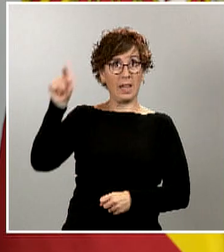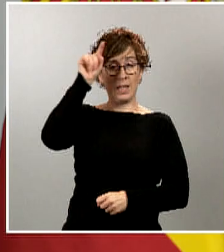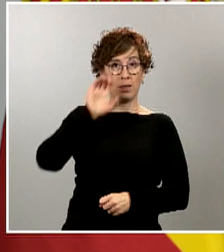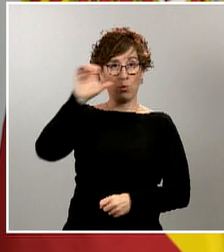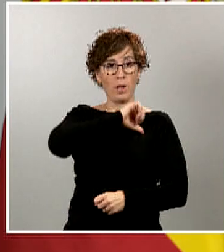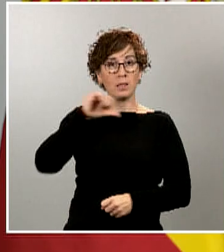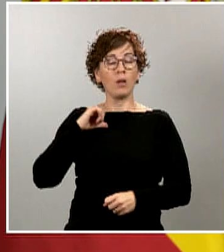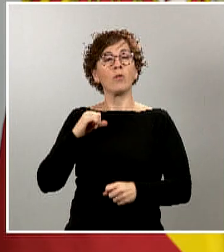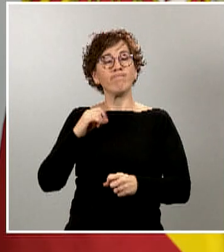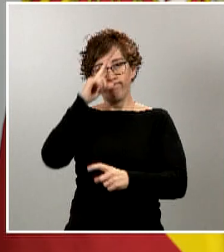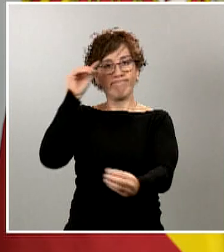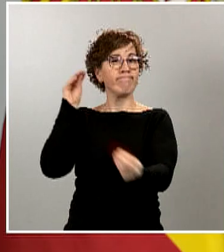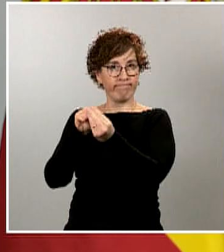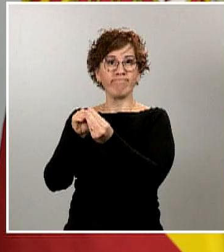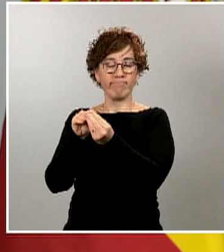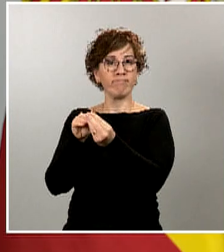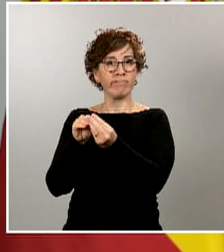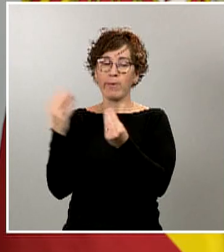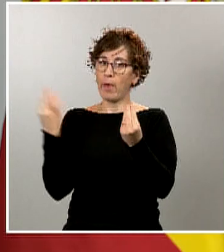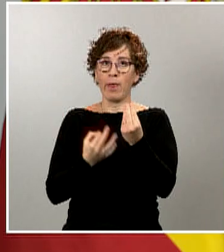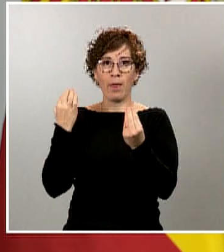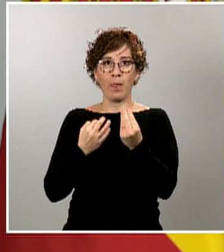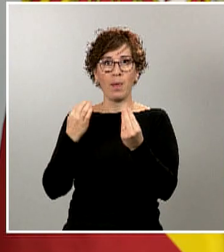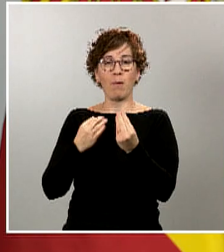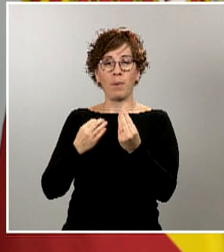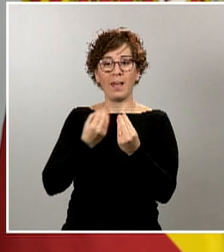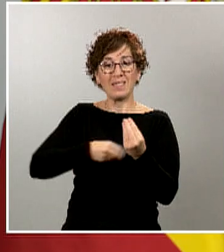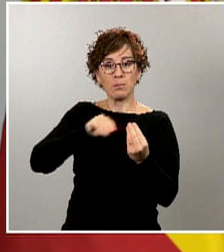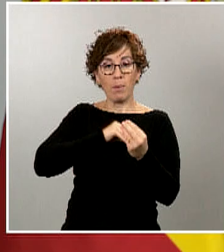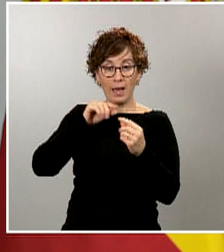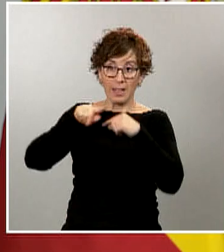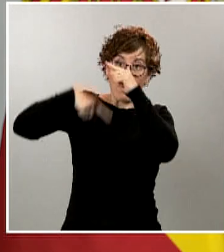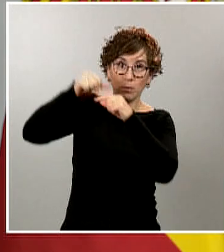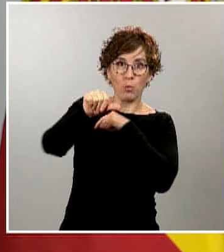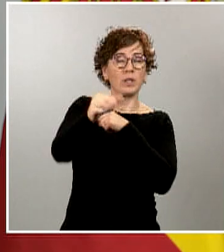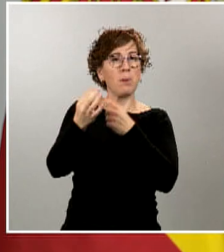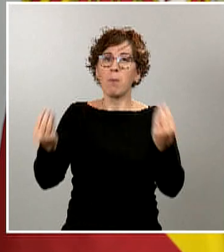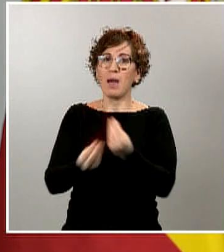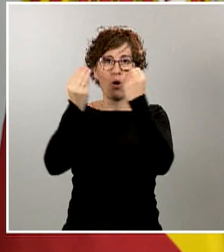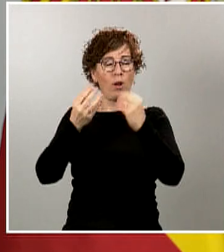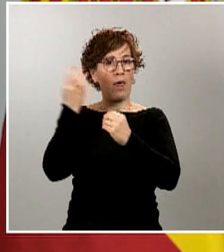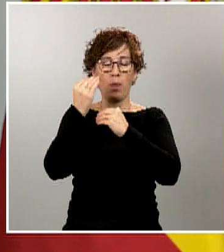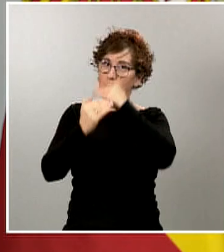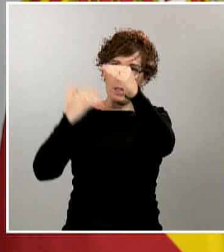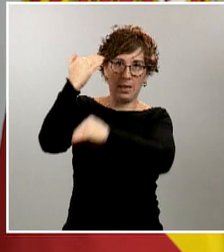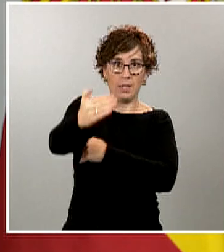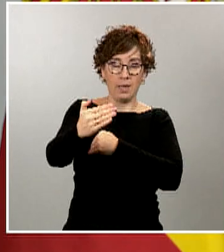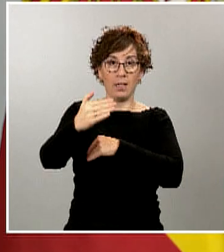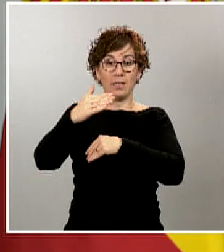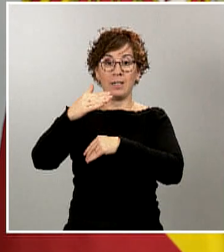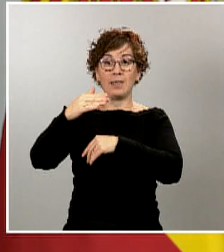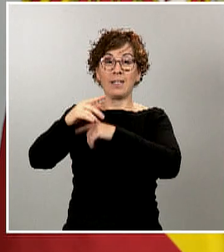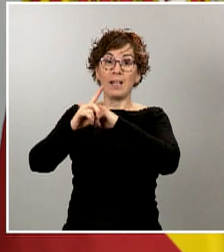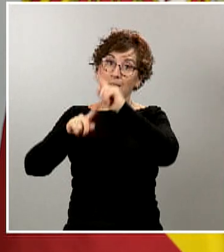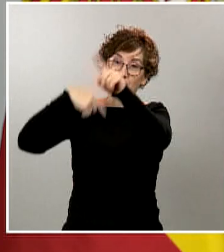misma línea de que España tiene que mejorar, tiene que salir adelante y que en esa nueva reedición de pactos de la Moncloa, de